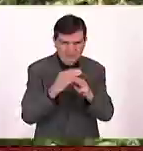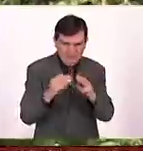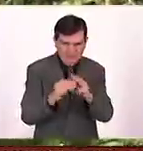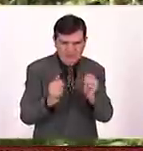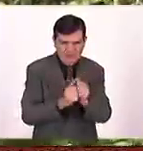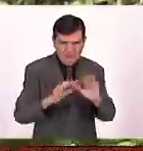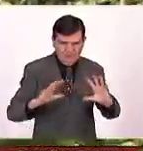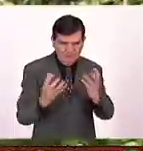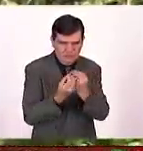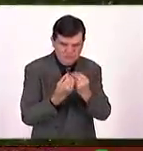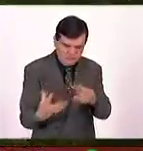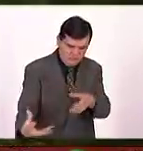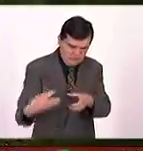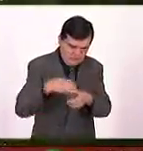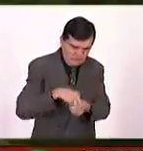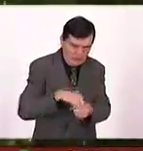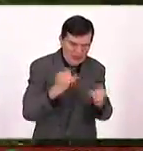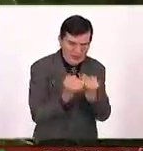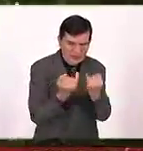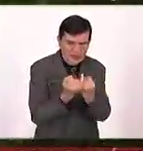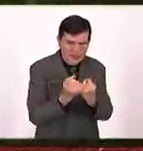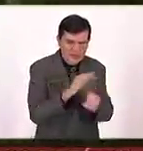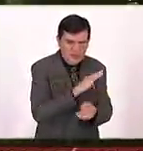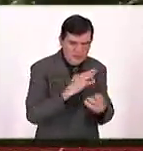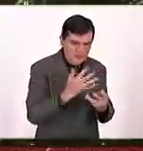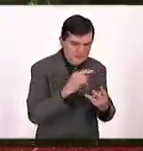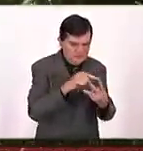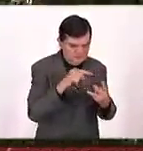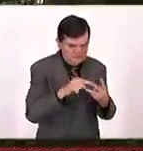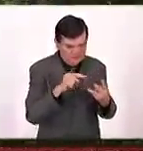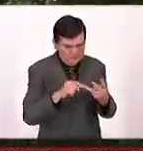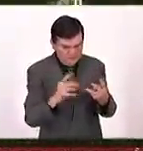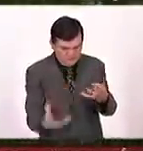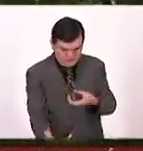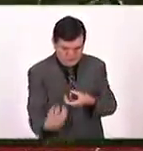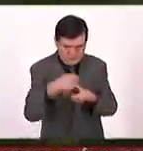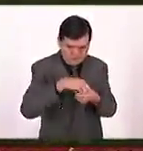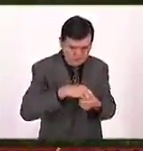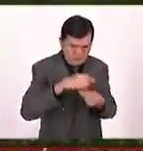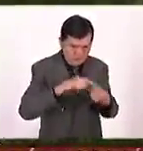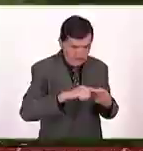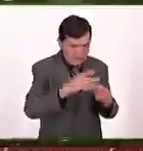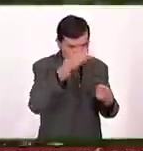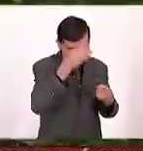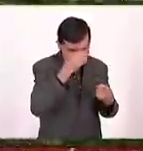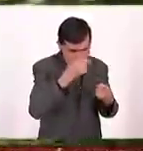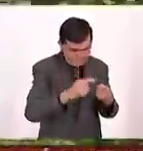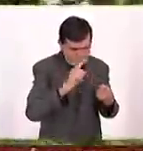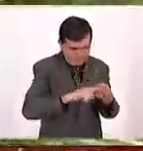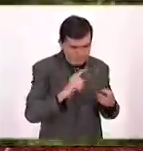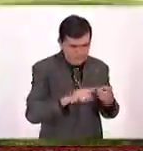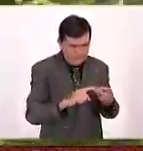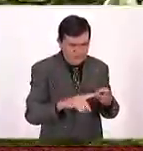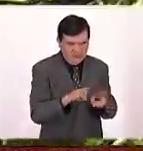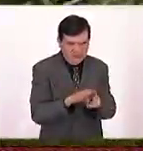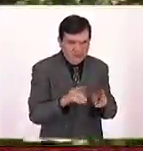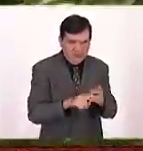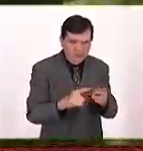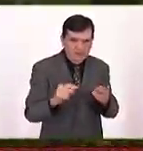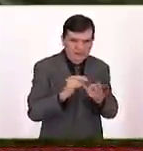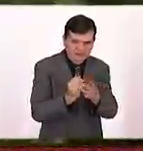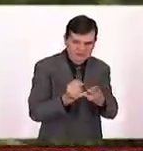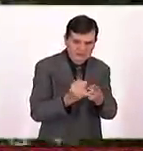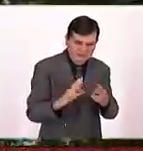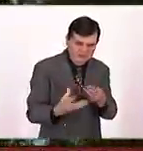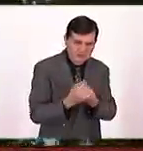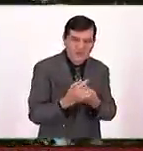carácter integrativo, es decir, que sea capaz de integrar el conocimiento que ha ido adquiriendo hasta el momento. Claro. Y